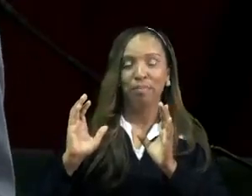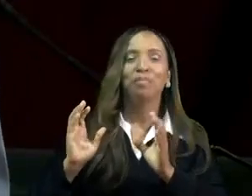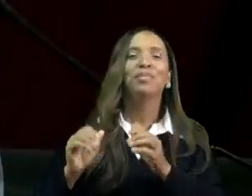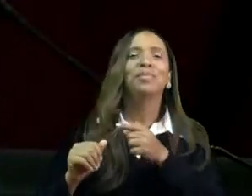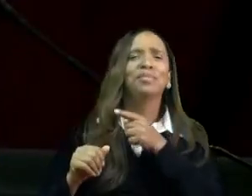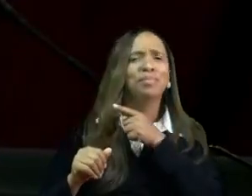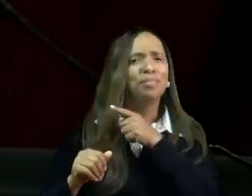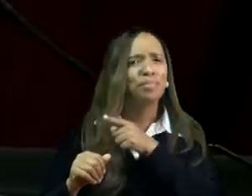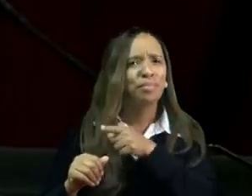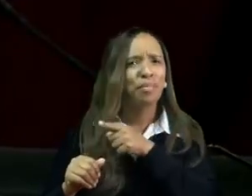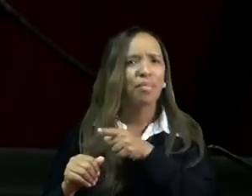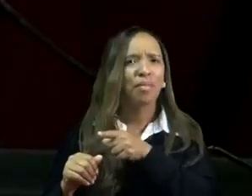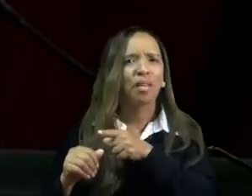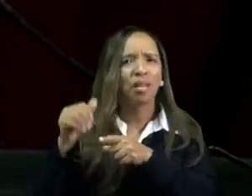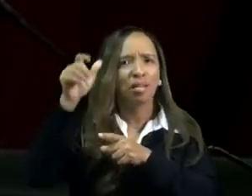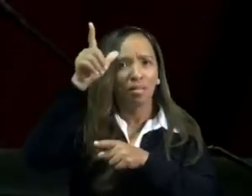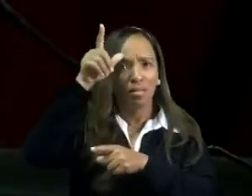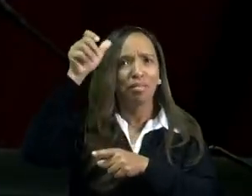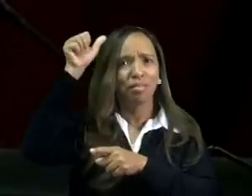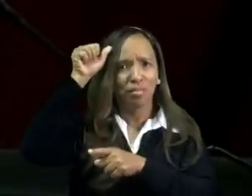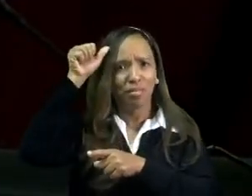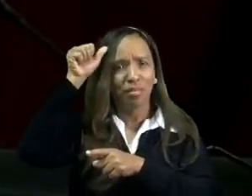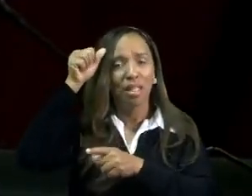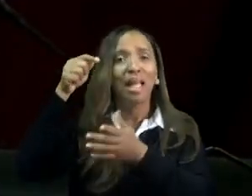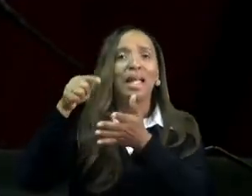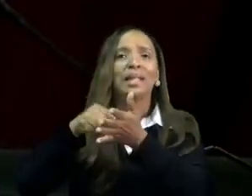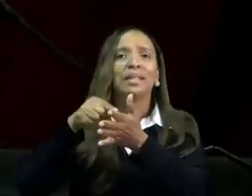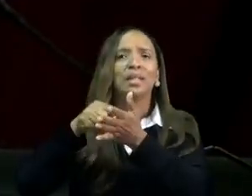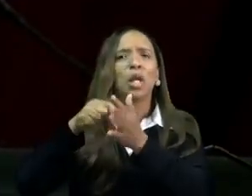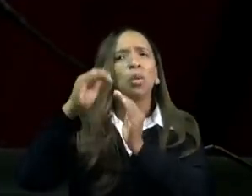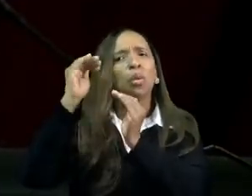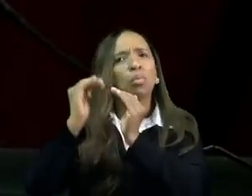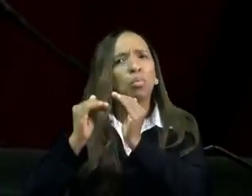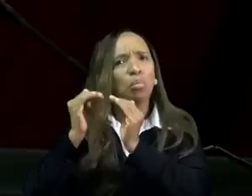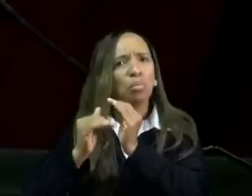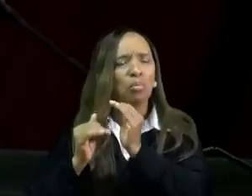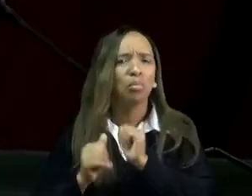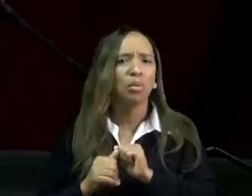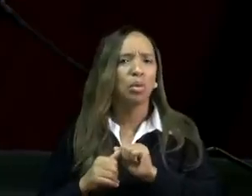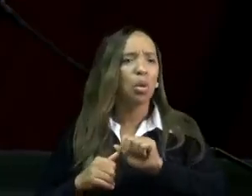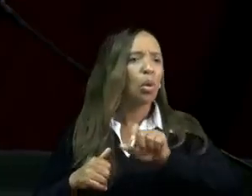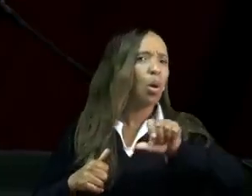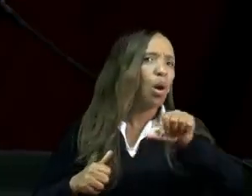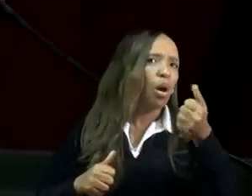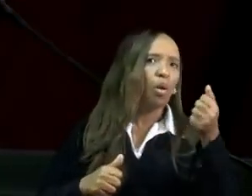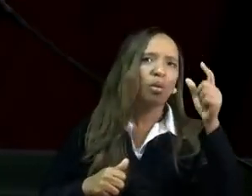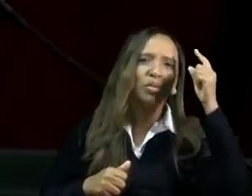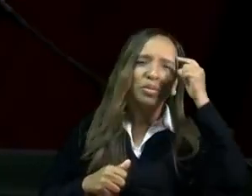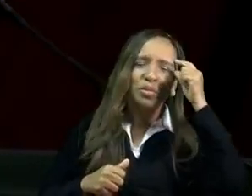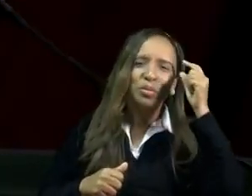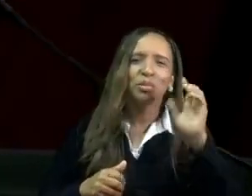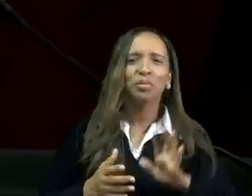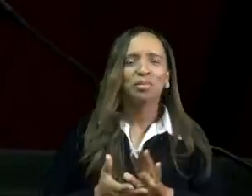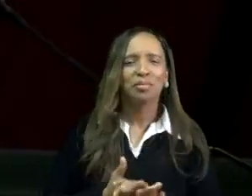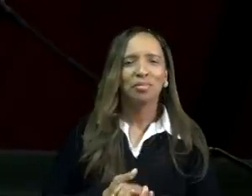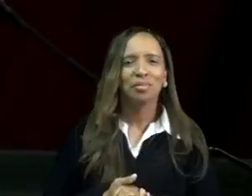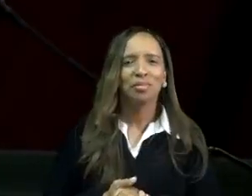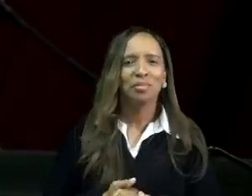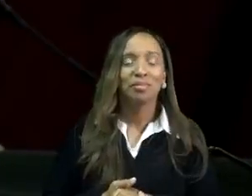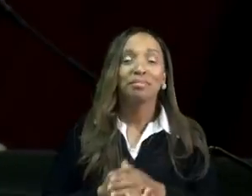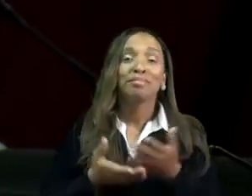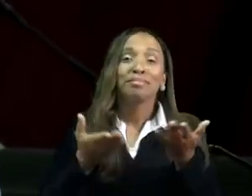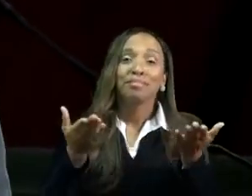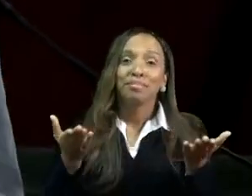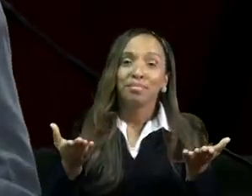Debo decir entonces, señores, que estamos hablando de que el pueblo necesita obras